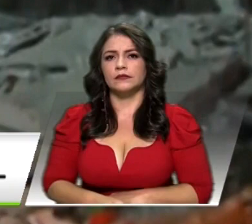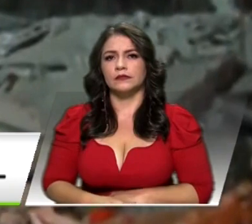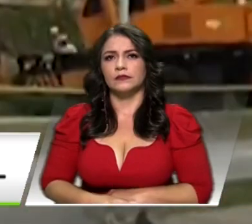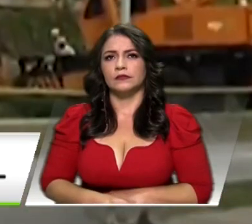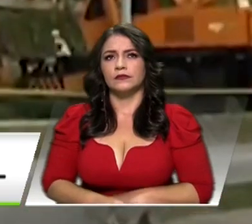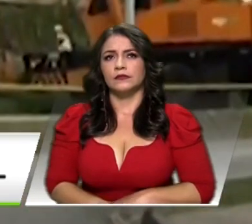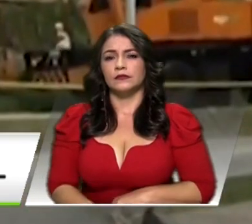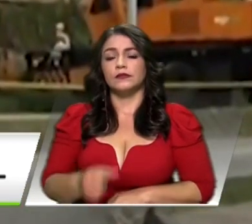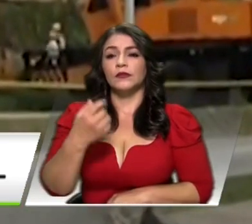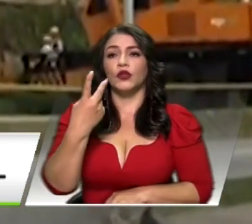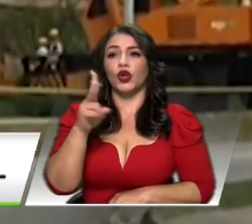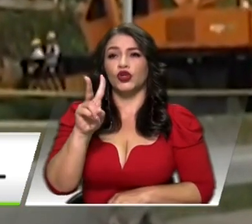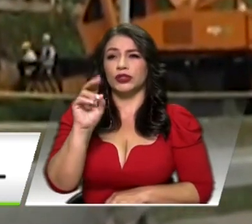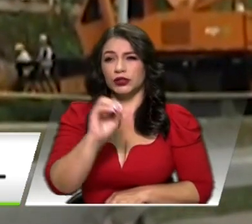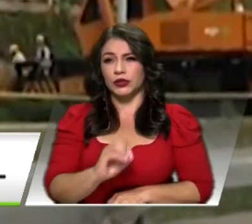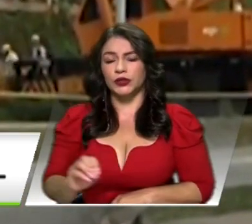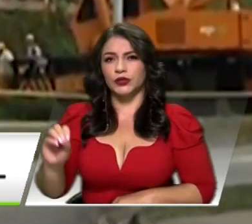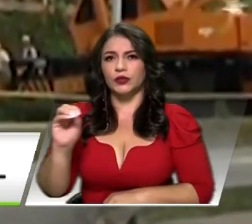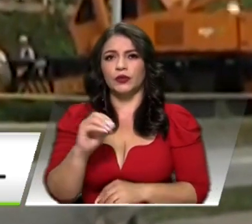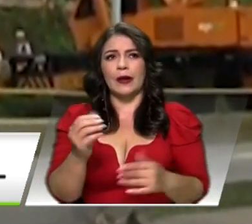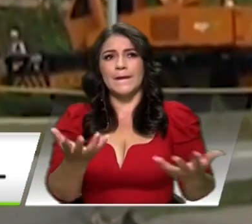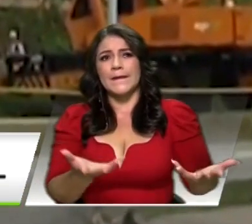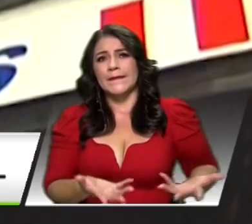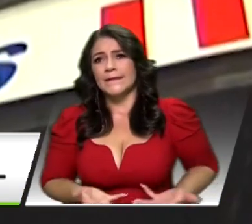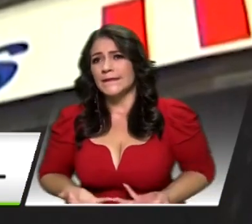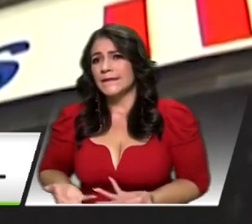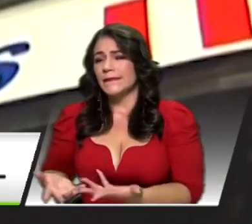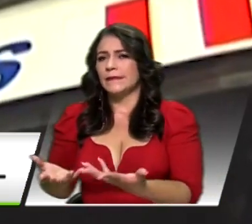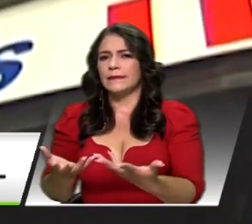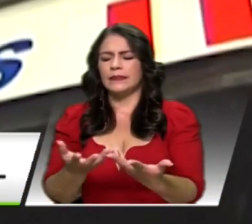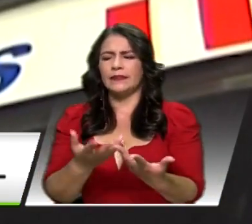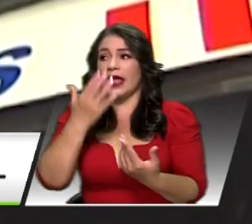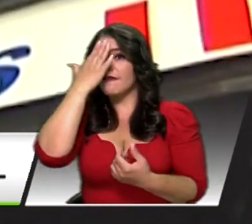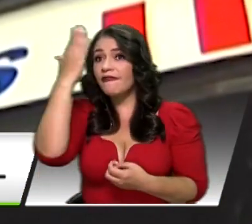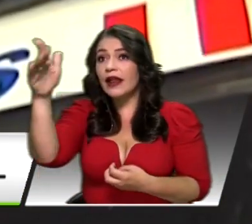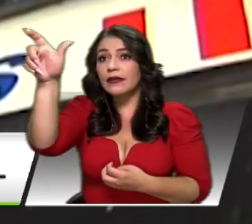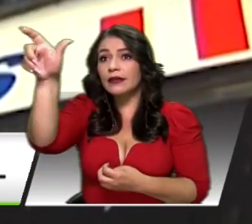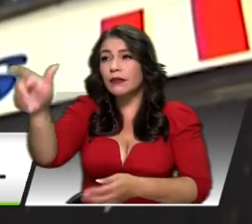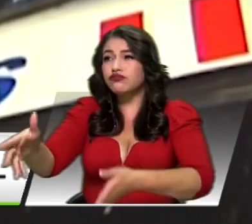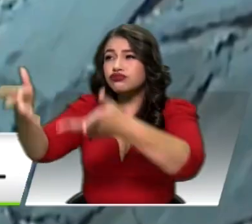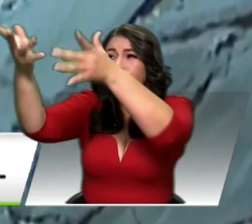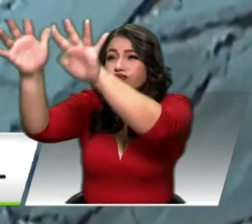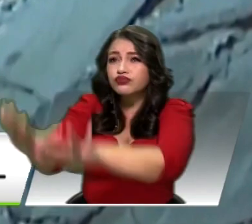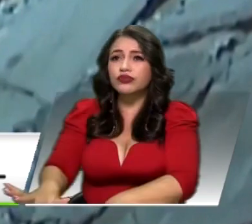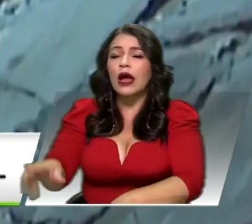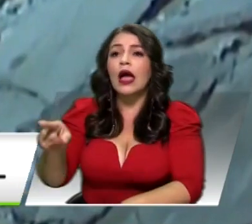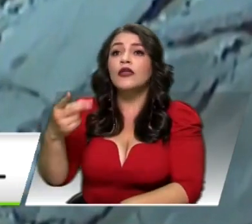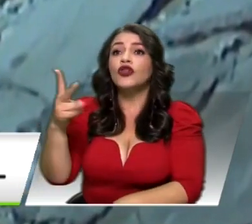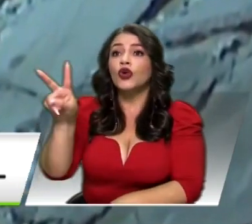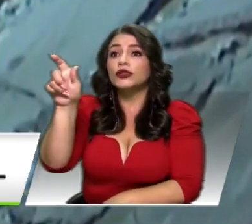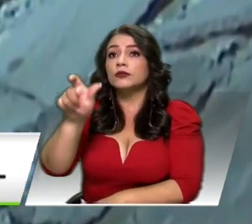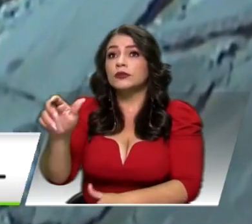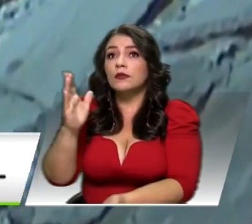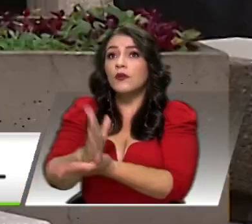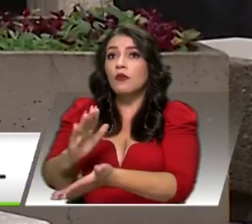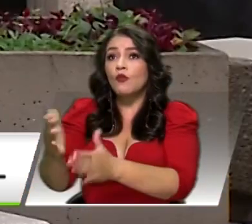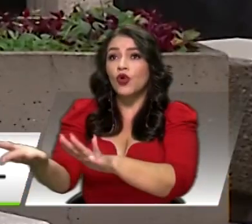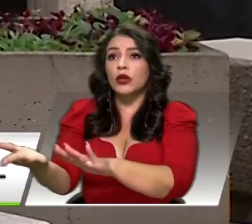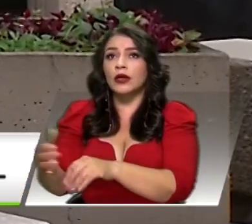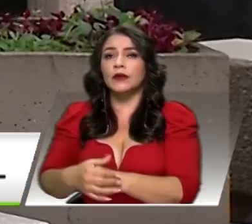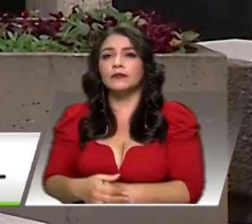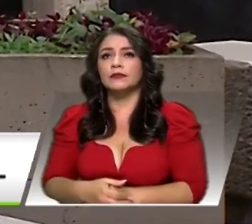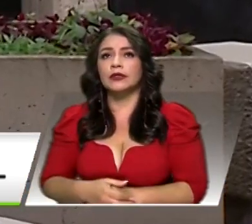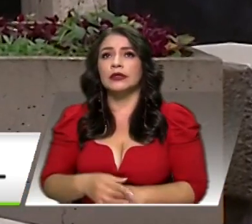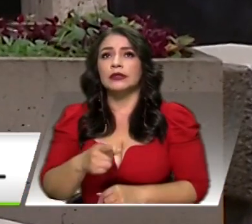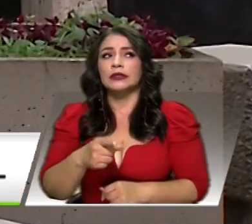El 12 de octubre se derrumbó la ilusión del frente y se esfumaron las vidas de 12 personas. Esa misma noche comenzó